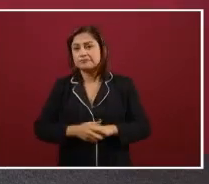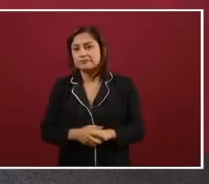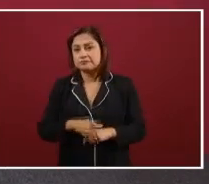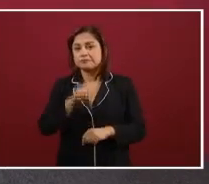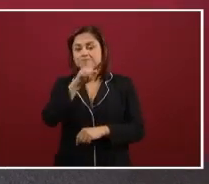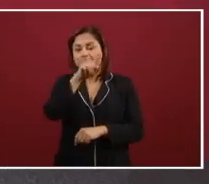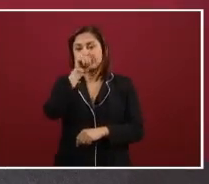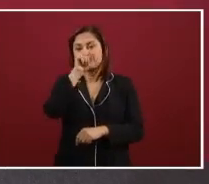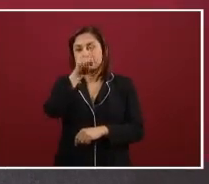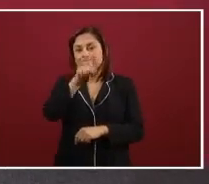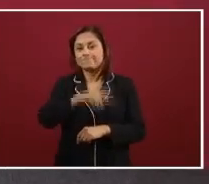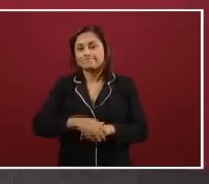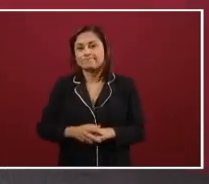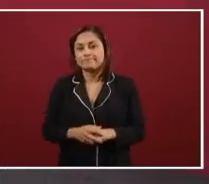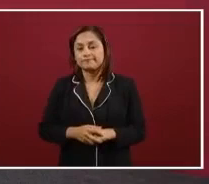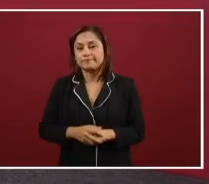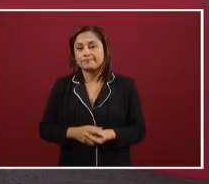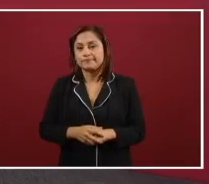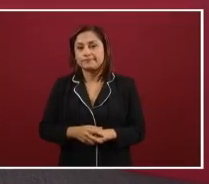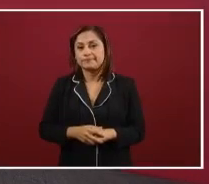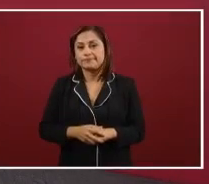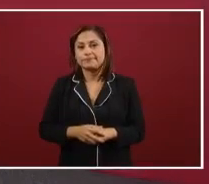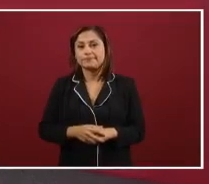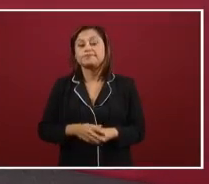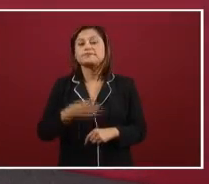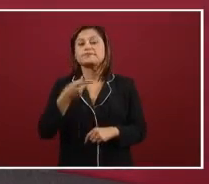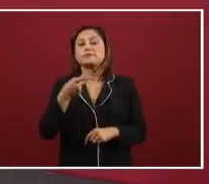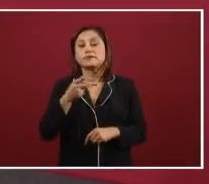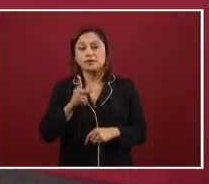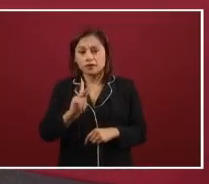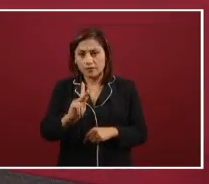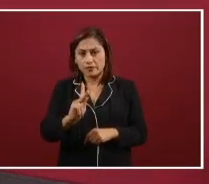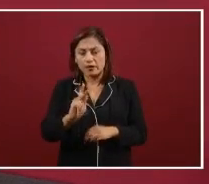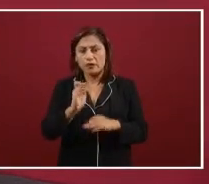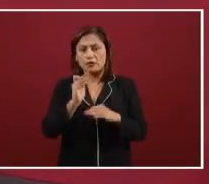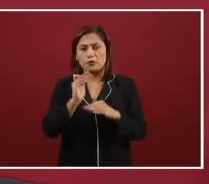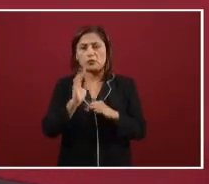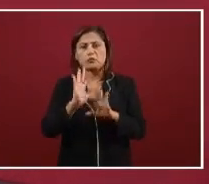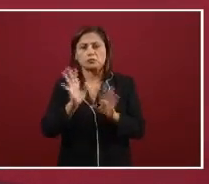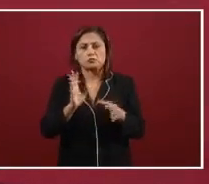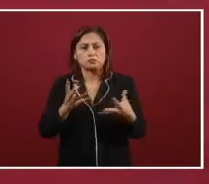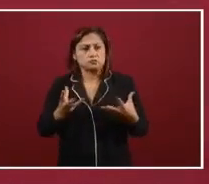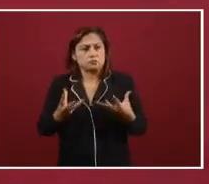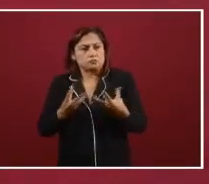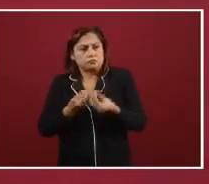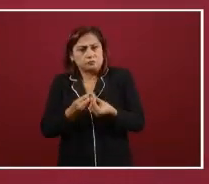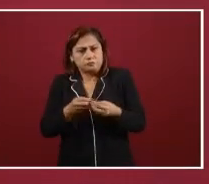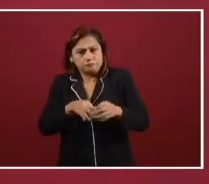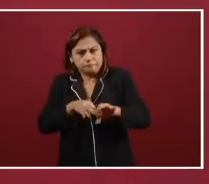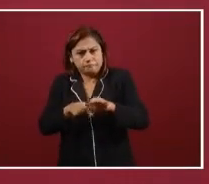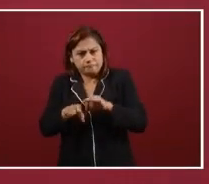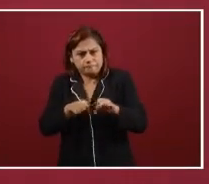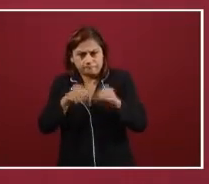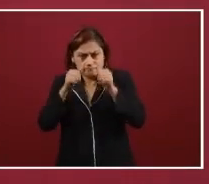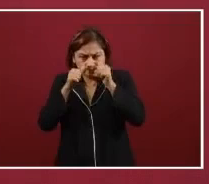Jalisco, pero se está trabajando de manera conjunta en